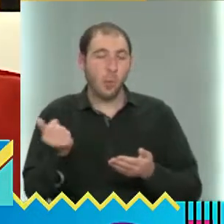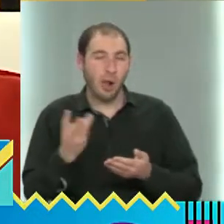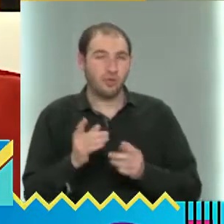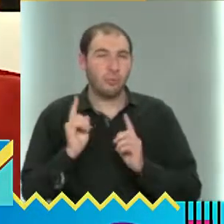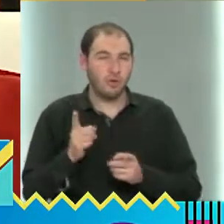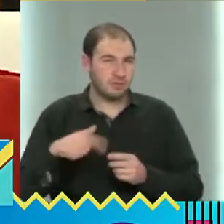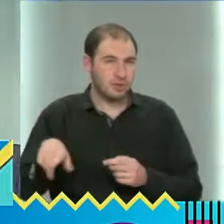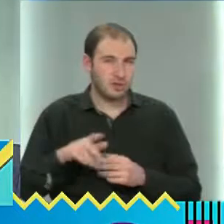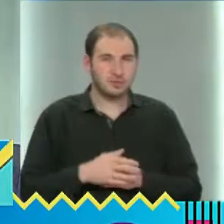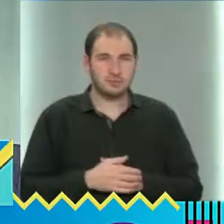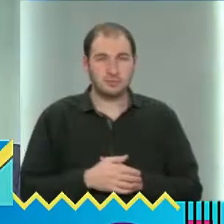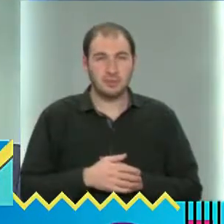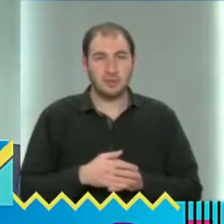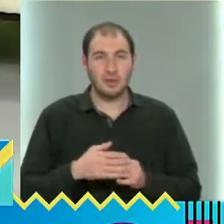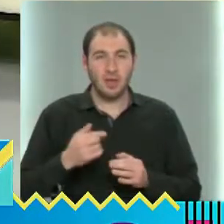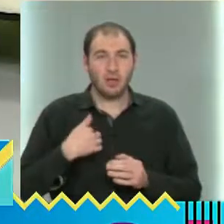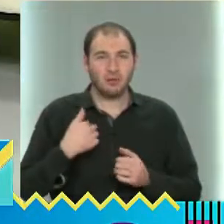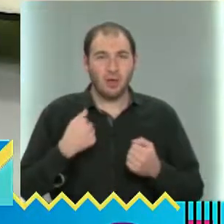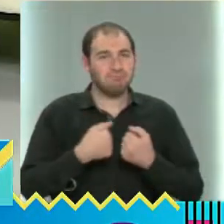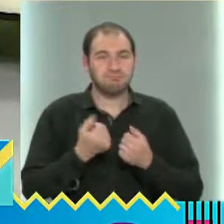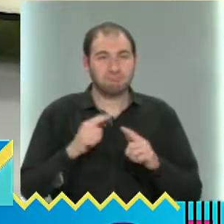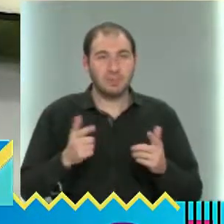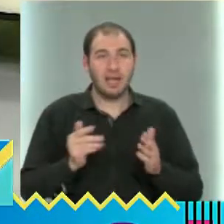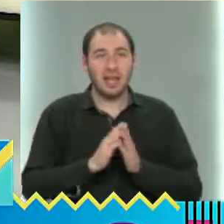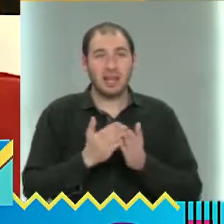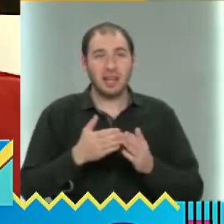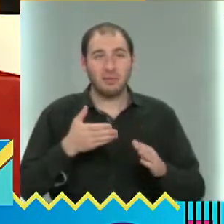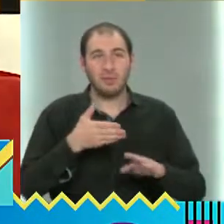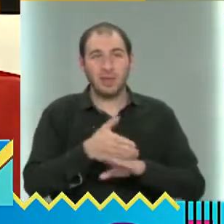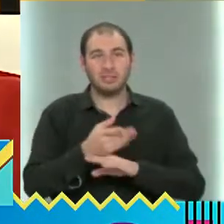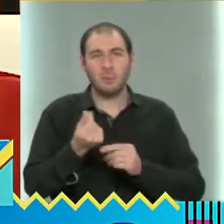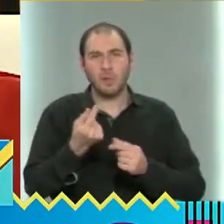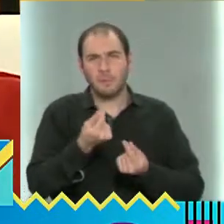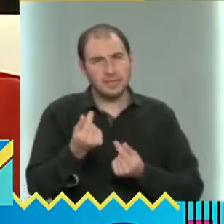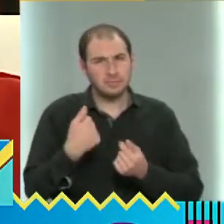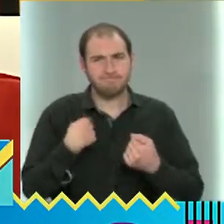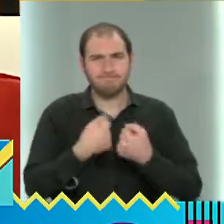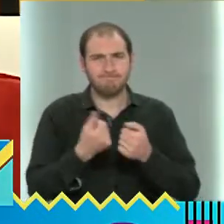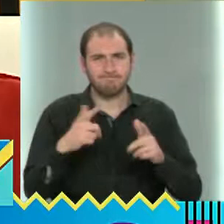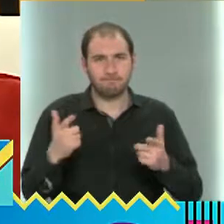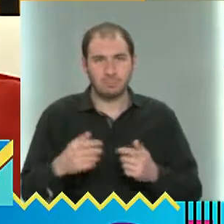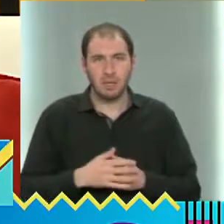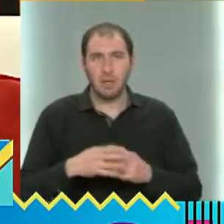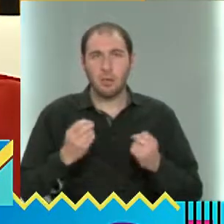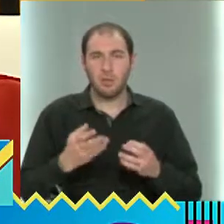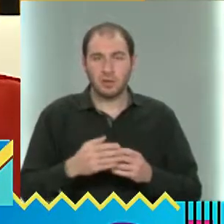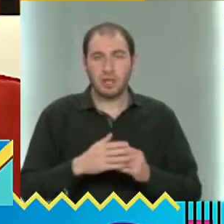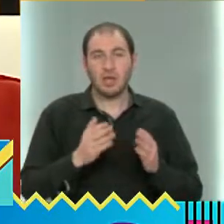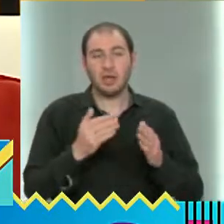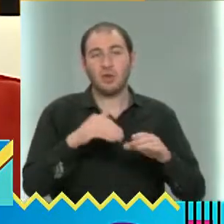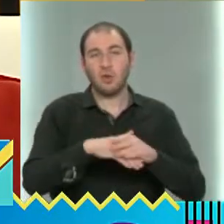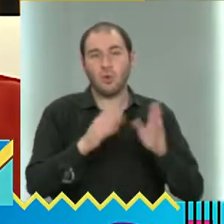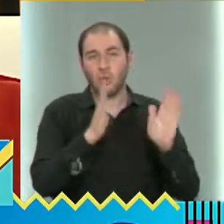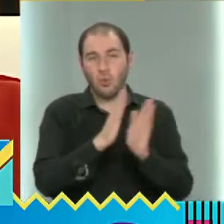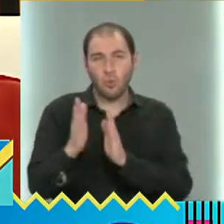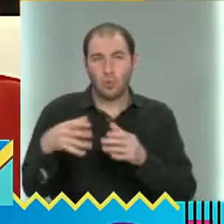mismos docentes? Yo no estoy de acuerdo con que el libro es inaccesible por los precios. Bien. Porque tenés colecciones